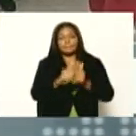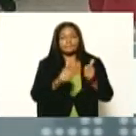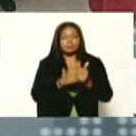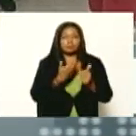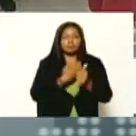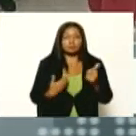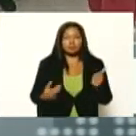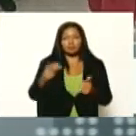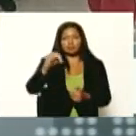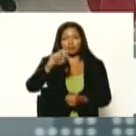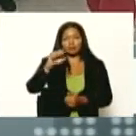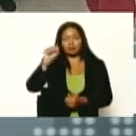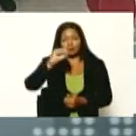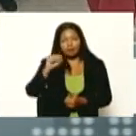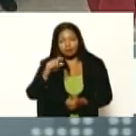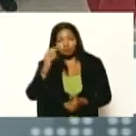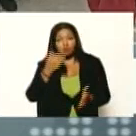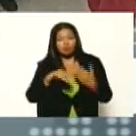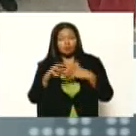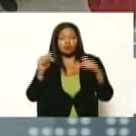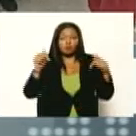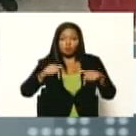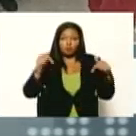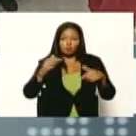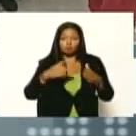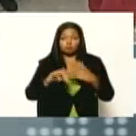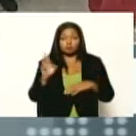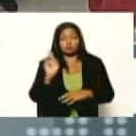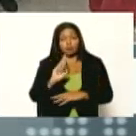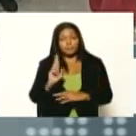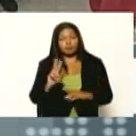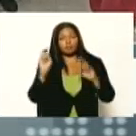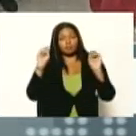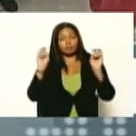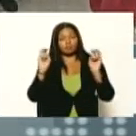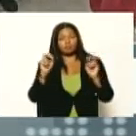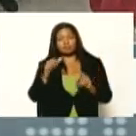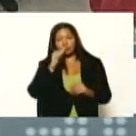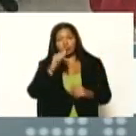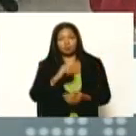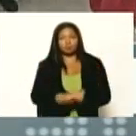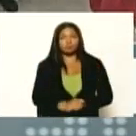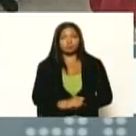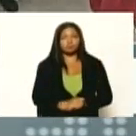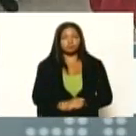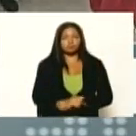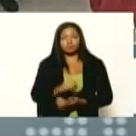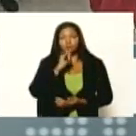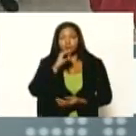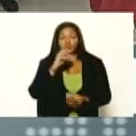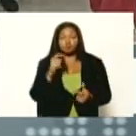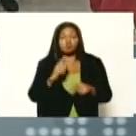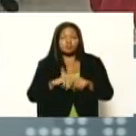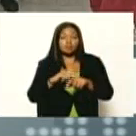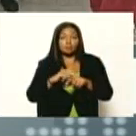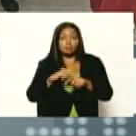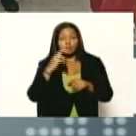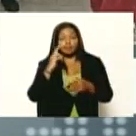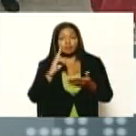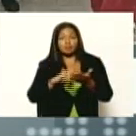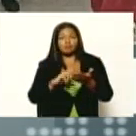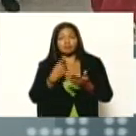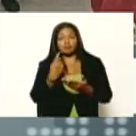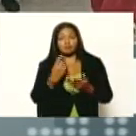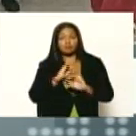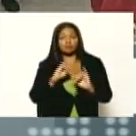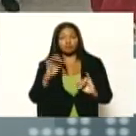inmediato, hoy mismo, se vayan para allá para el tema del agua. Y me están reportando en tiempo real, y los recursos que hagan falta,